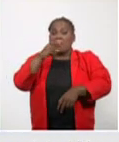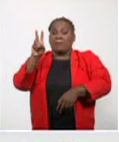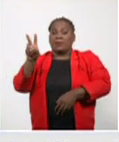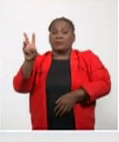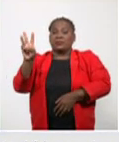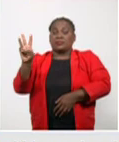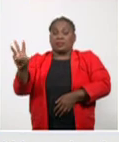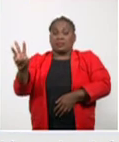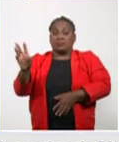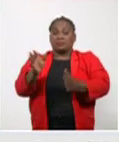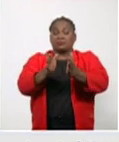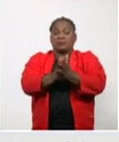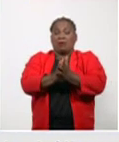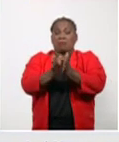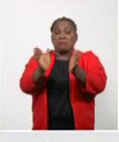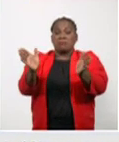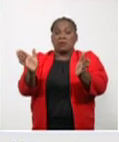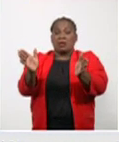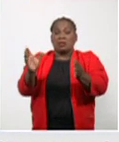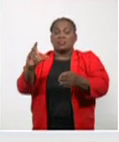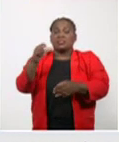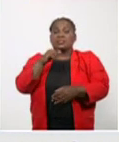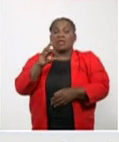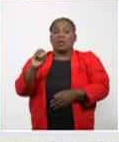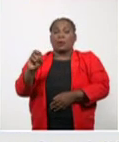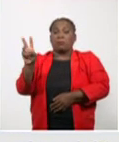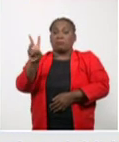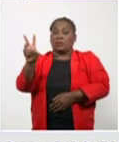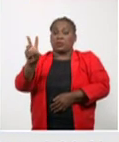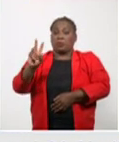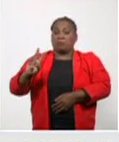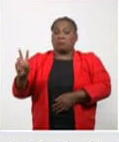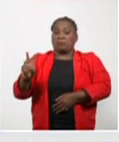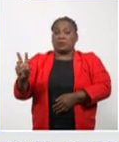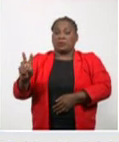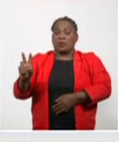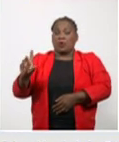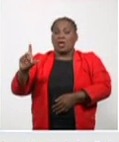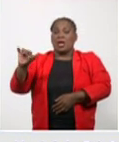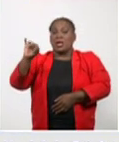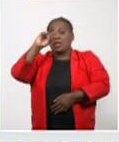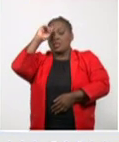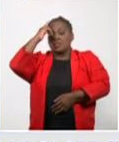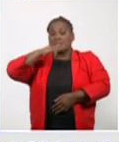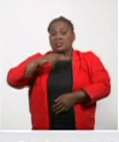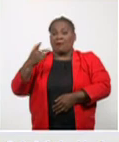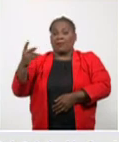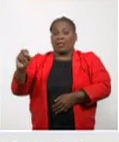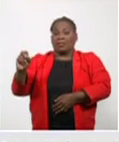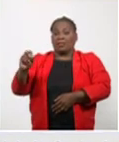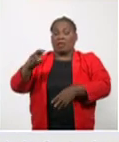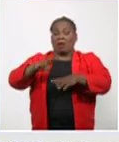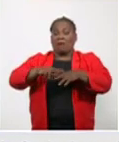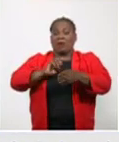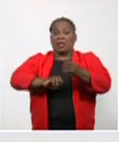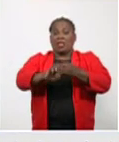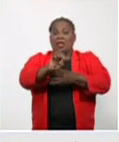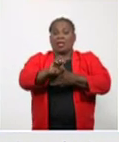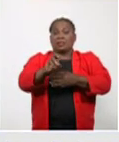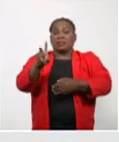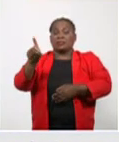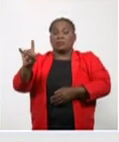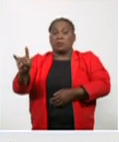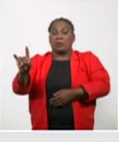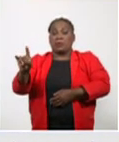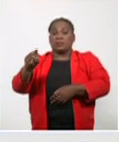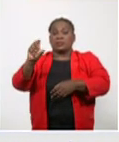del Padrón y Cerro con 22 cada uno, La Lisa con 20, Habana del Este 19, Centro Habana